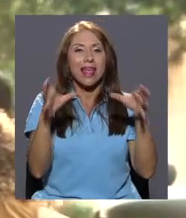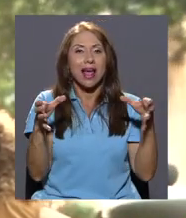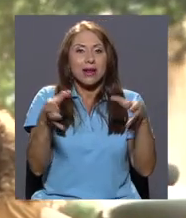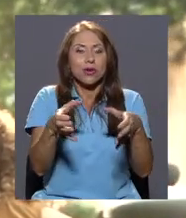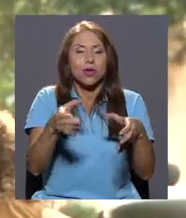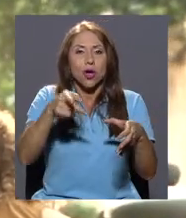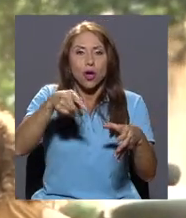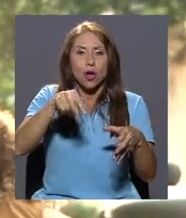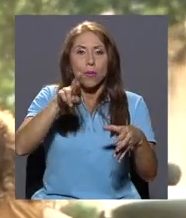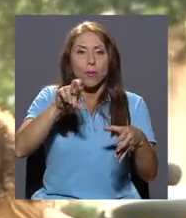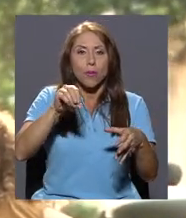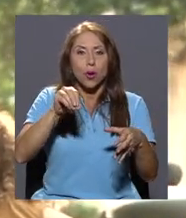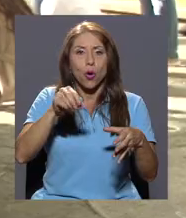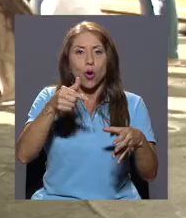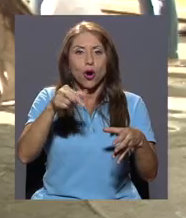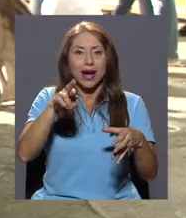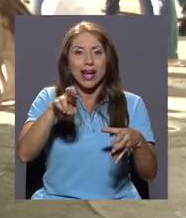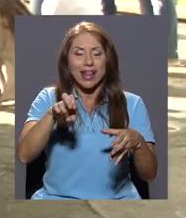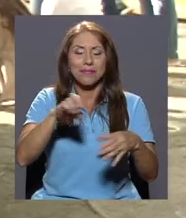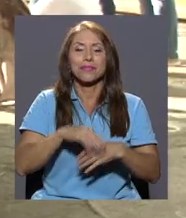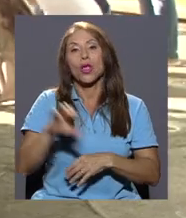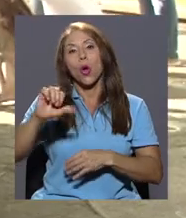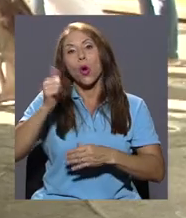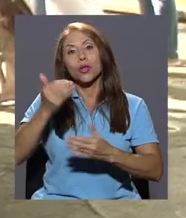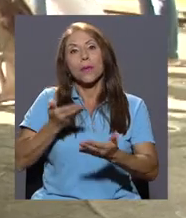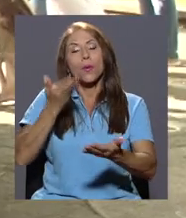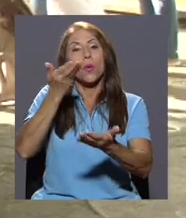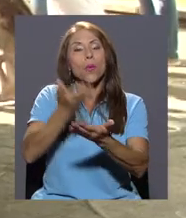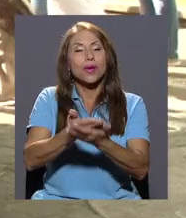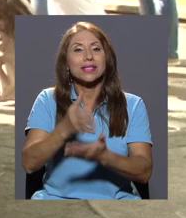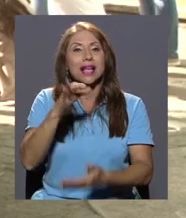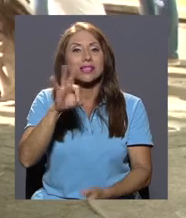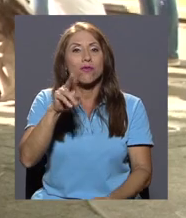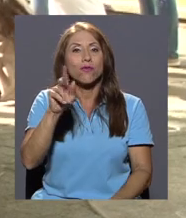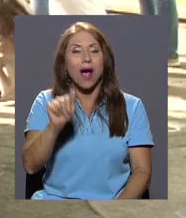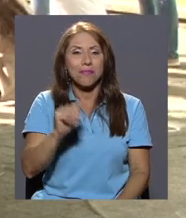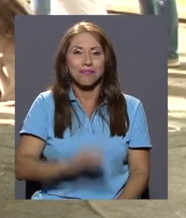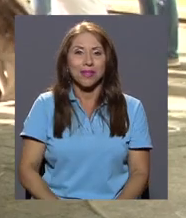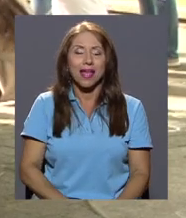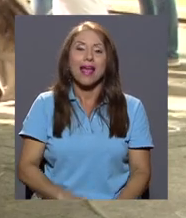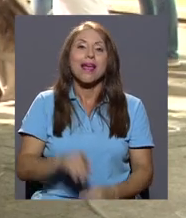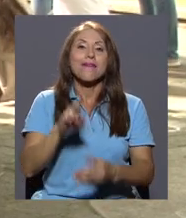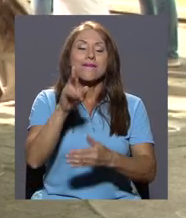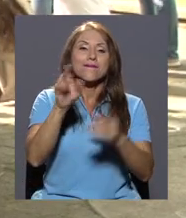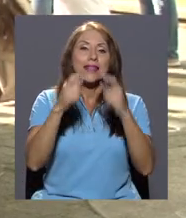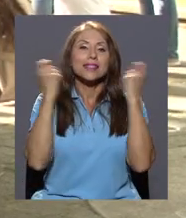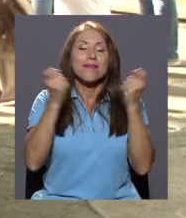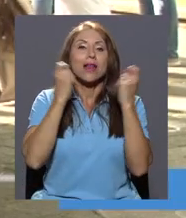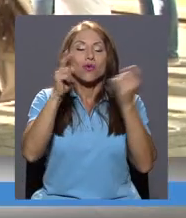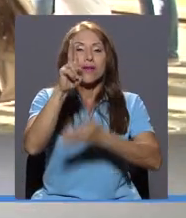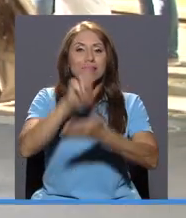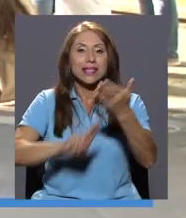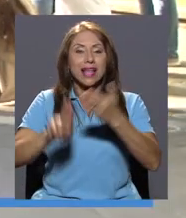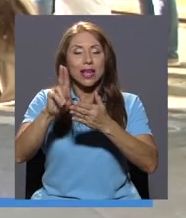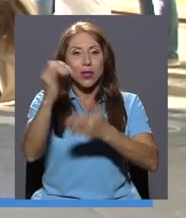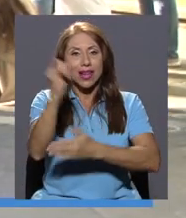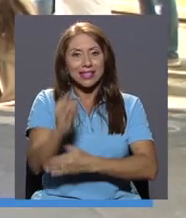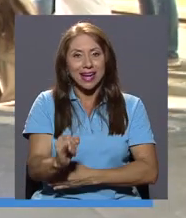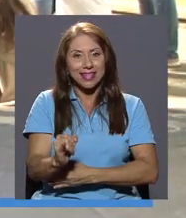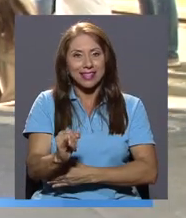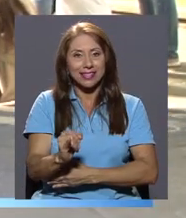PROGRE. Otra de las propuestas es el FUA, que es el Festival Universitario de las Artes, que